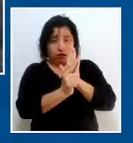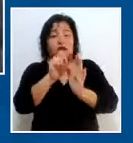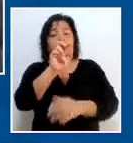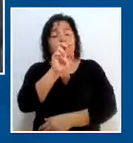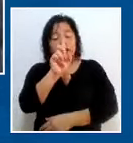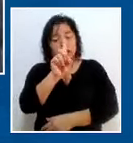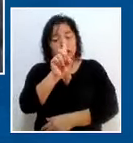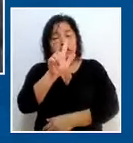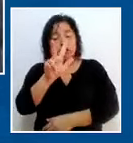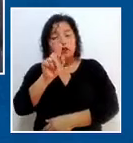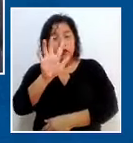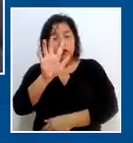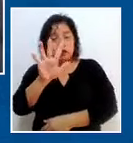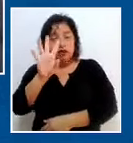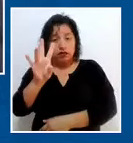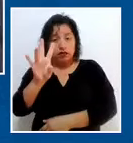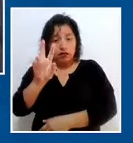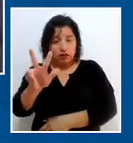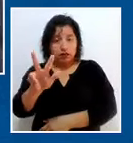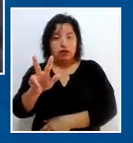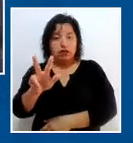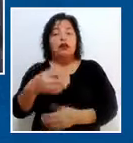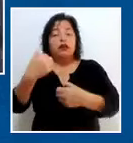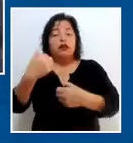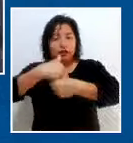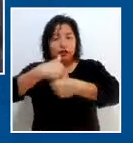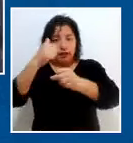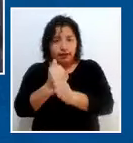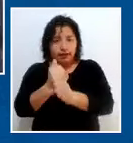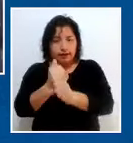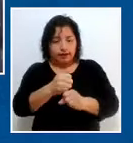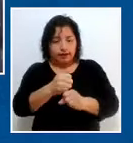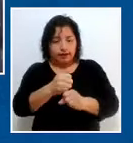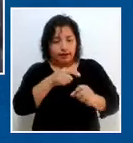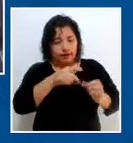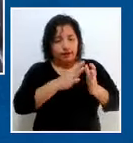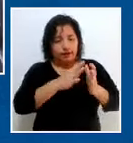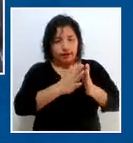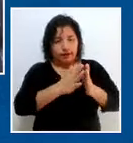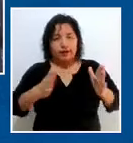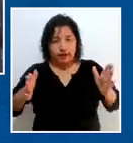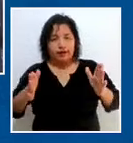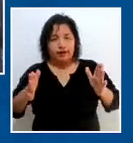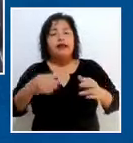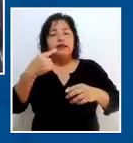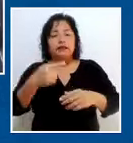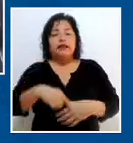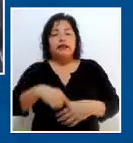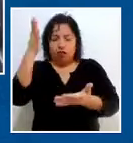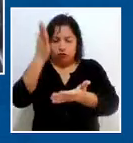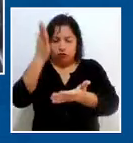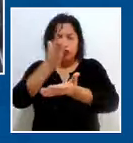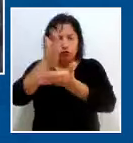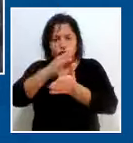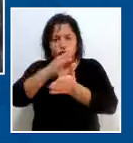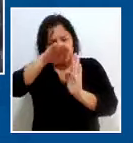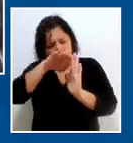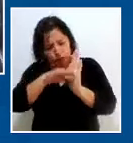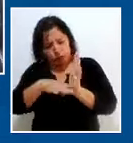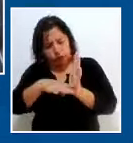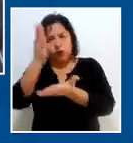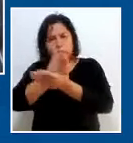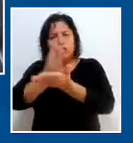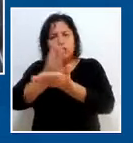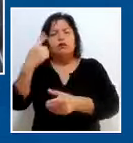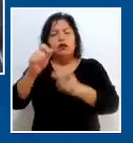1353, se creó a partir de esa fecha un régimen de sanciones para los funcionarios